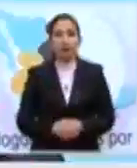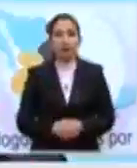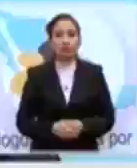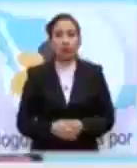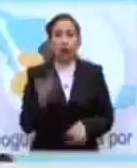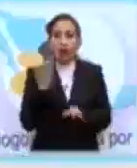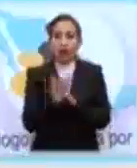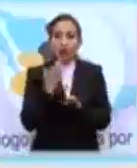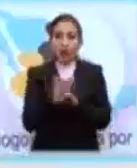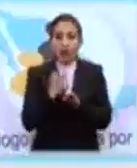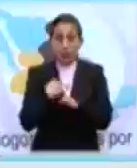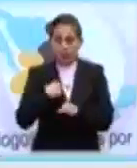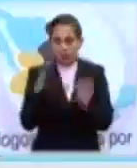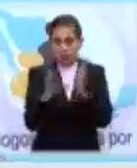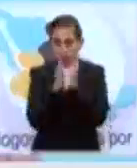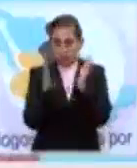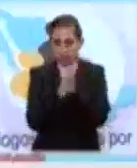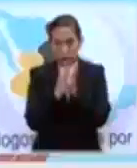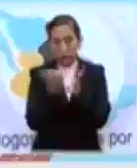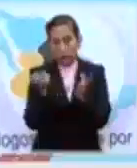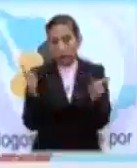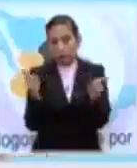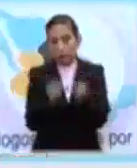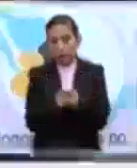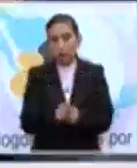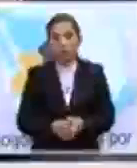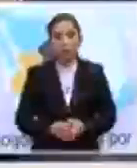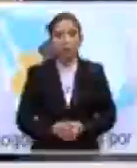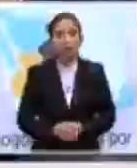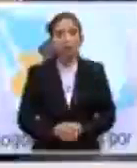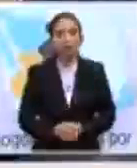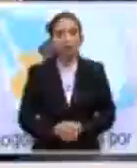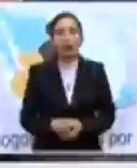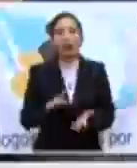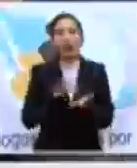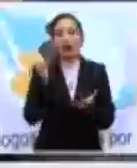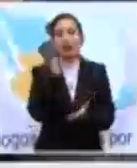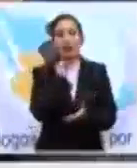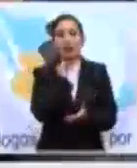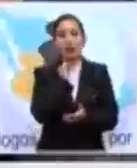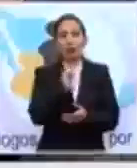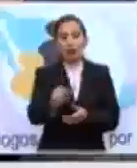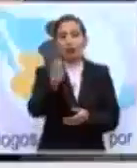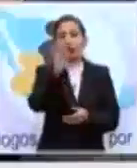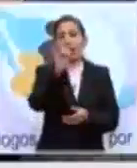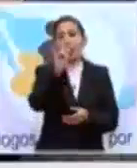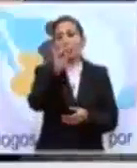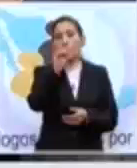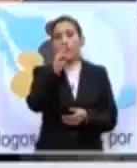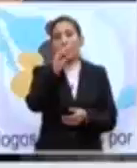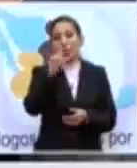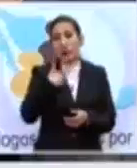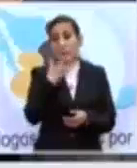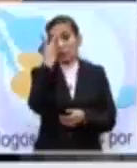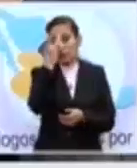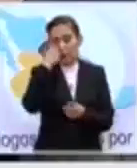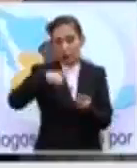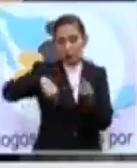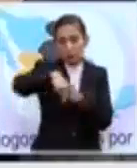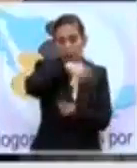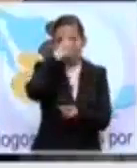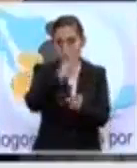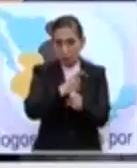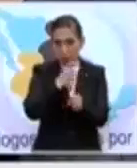Por el momento en esta participación sería mi comentario. Gracias, senador Fernando Mayans. Les recuerdo que tenemos 3 rondas, vamos